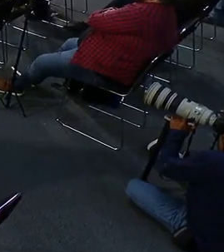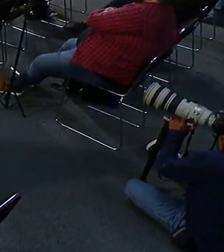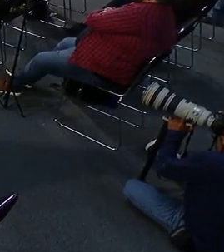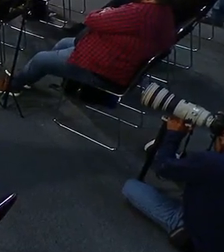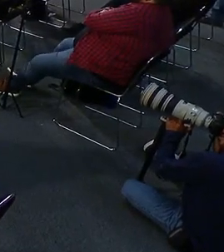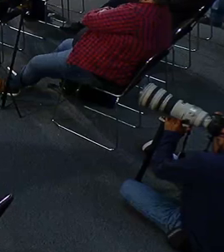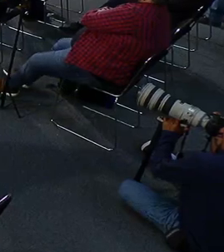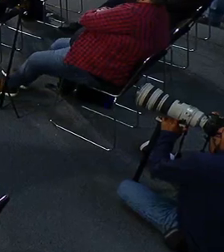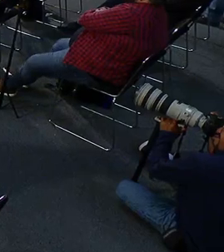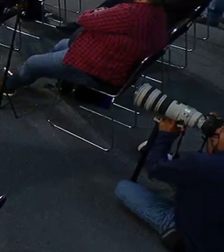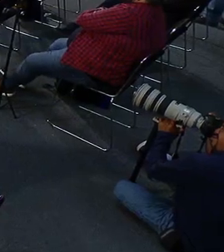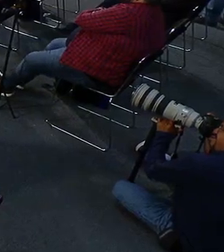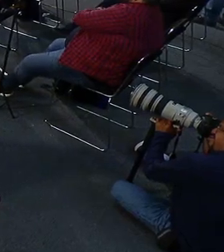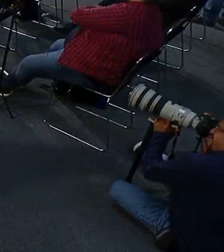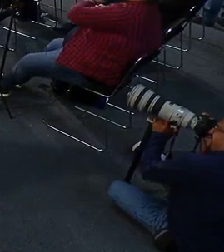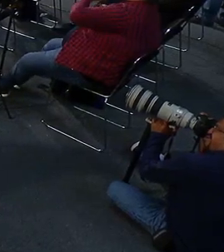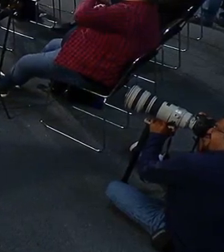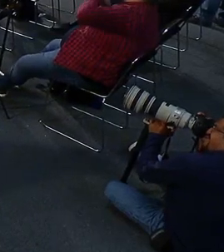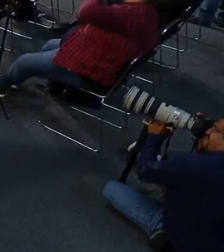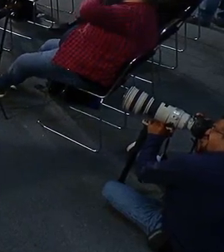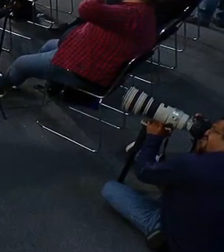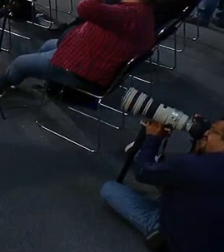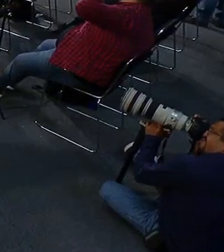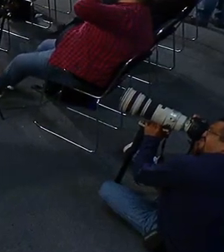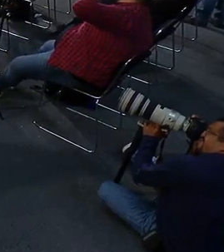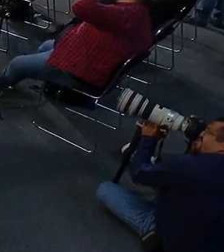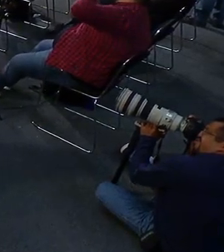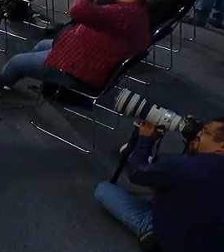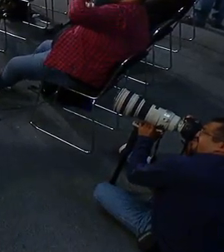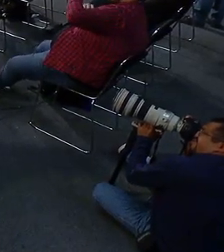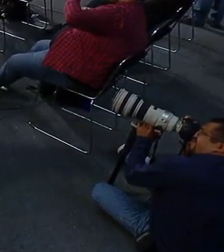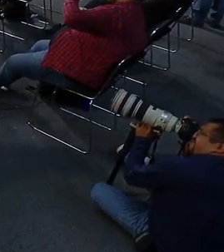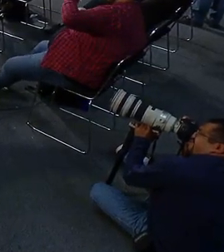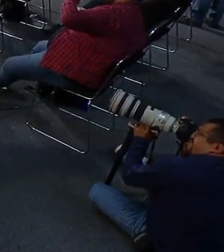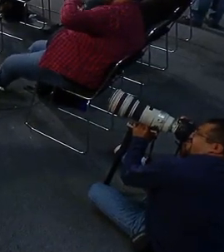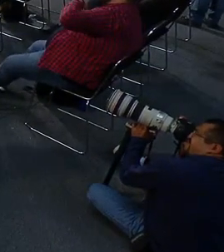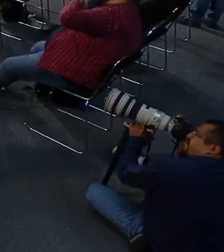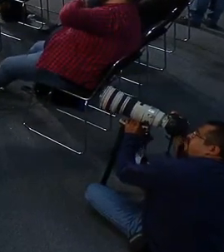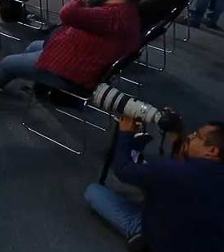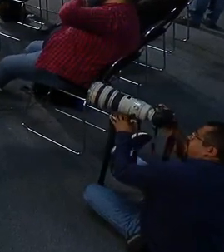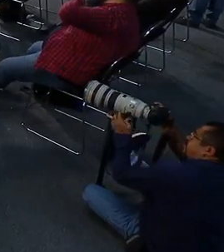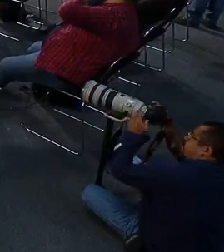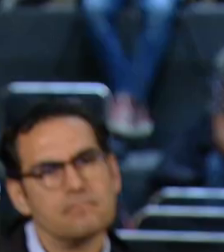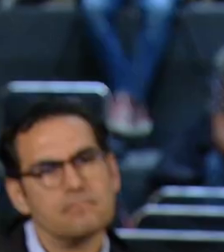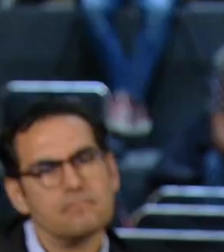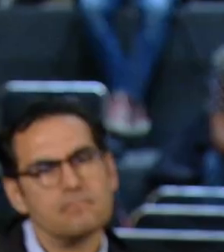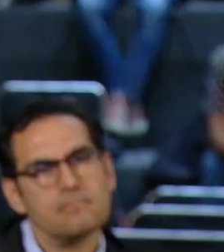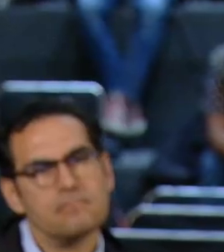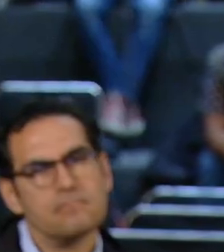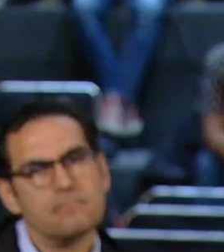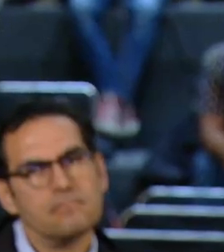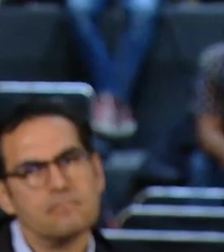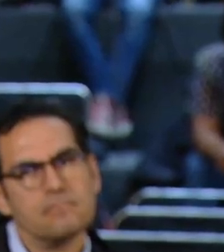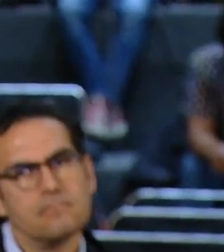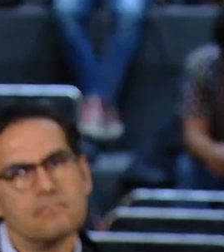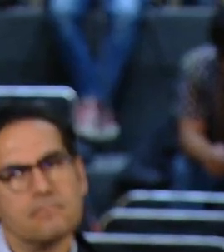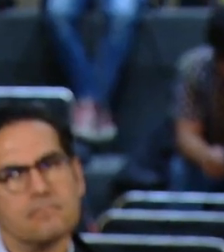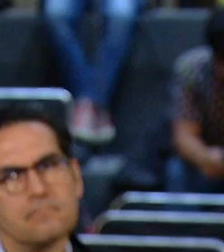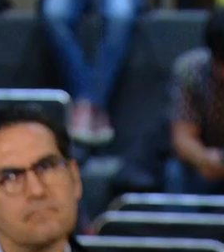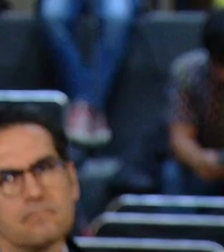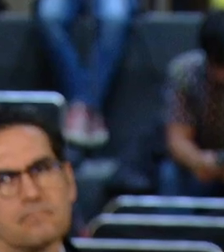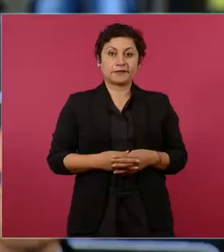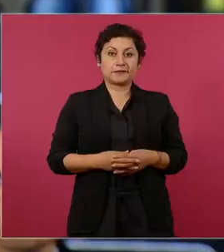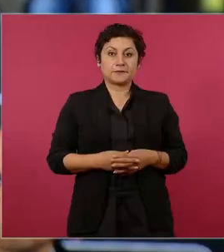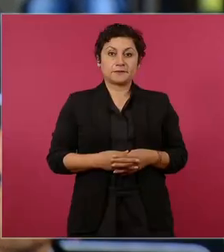usted dijo allá, esa minoría rapaz salió y caminó por París, fue a Notre Dame, usted presidente en el 2015,